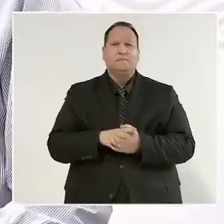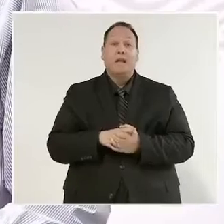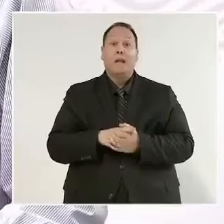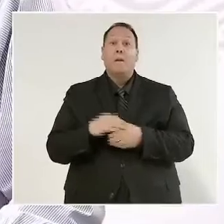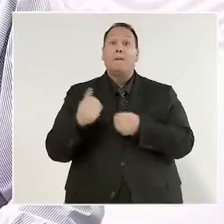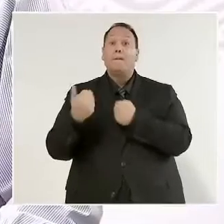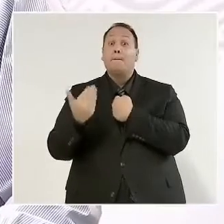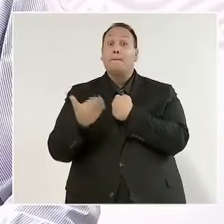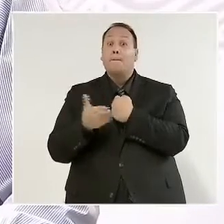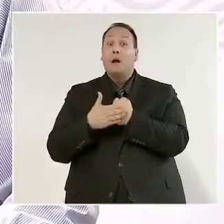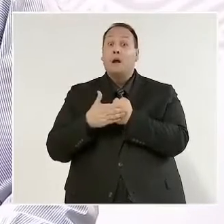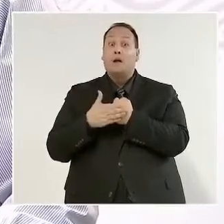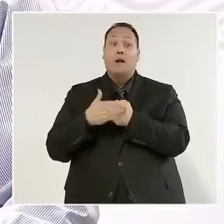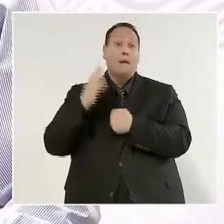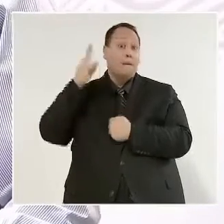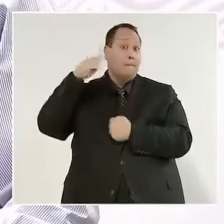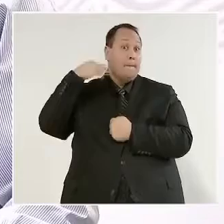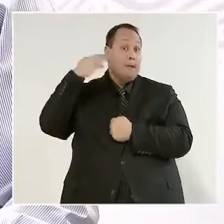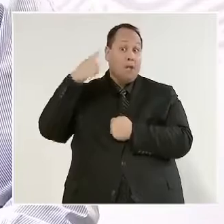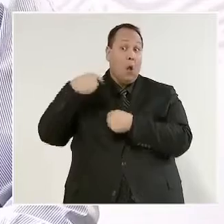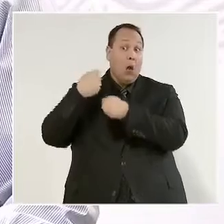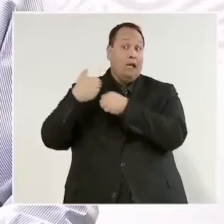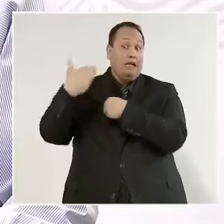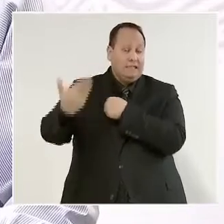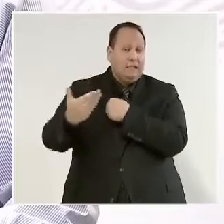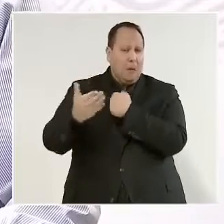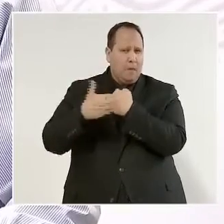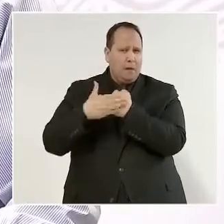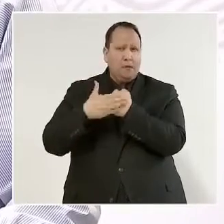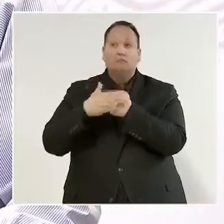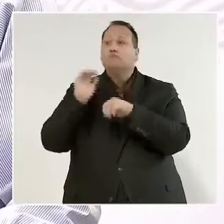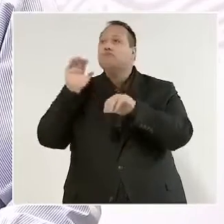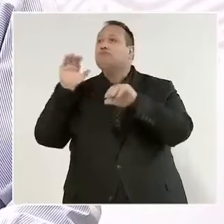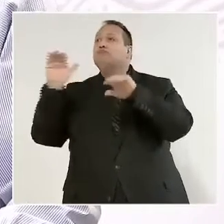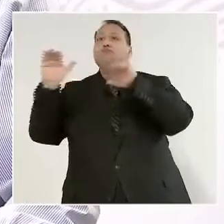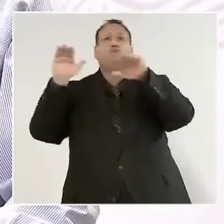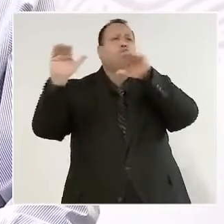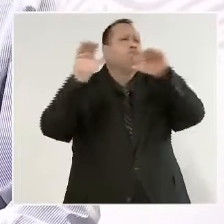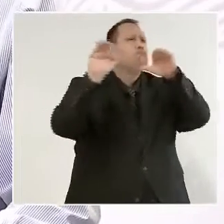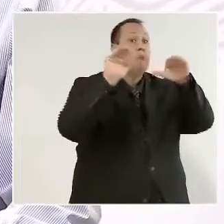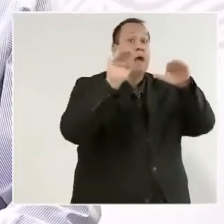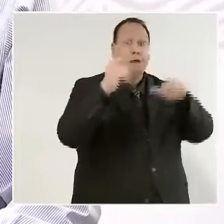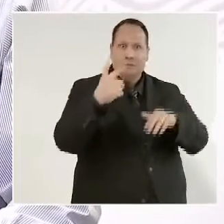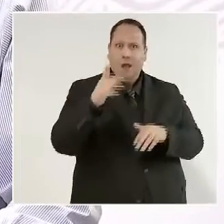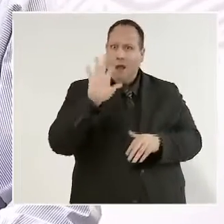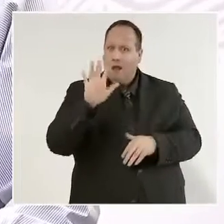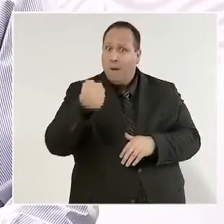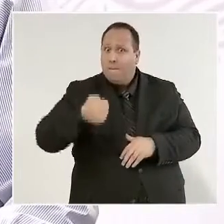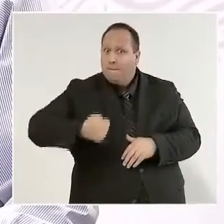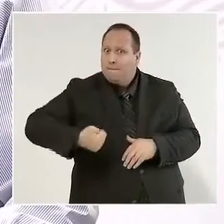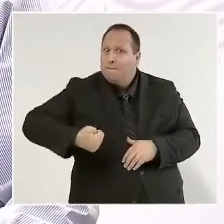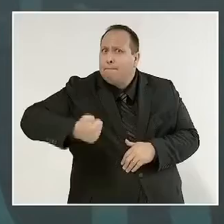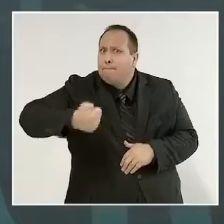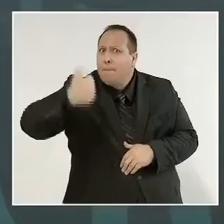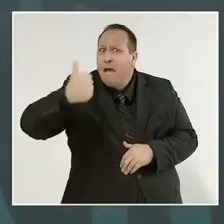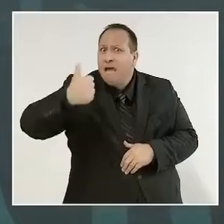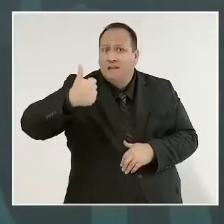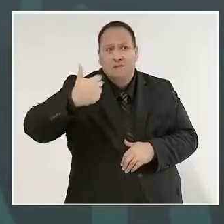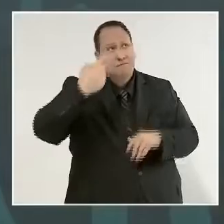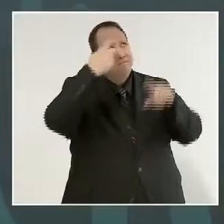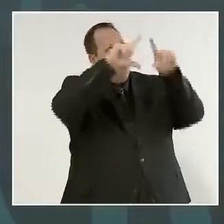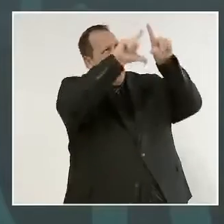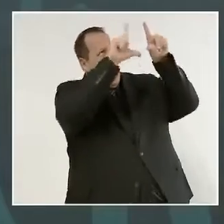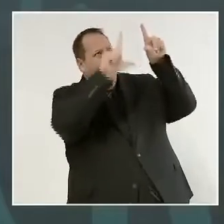marzo del año próximo una consulta. Por primera vez en la historia